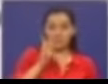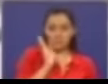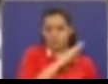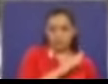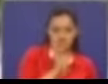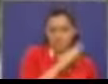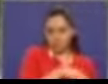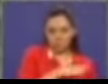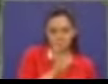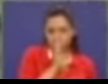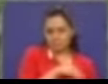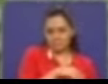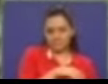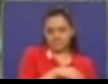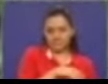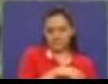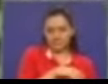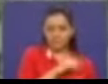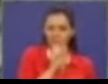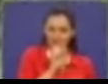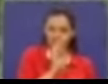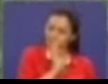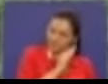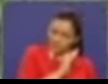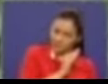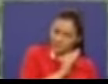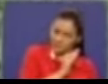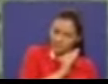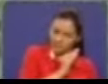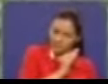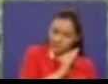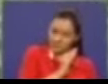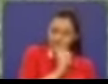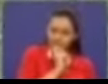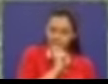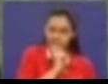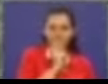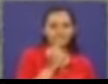retrocede un poquito. Un poquito más.